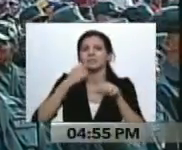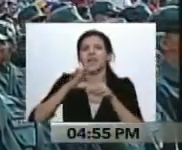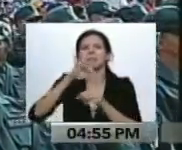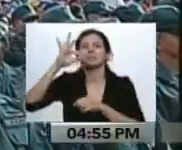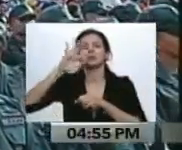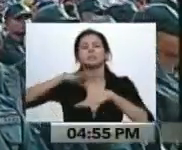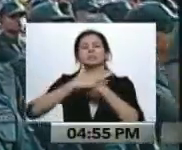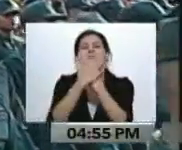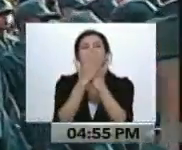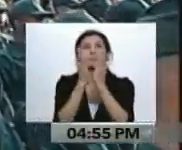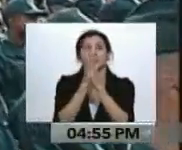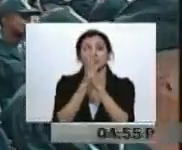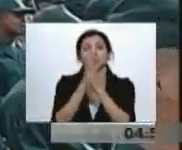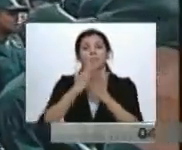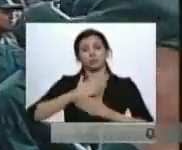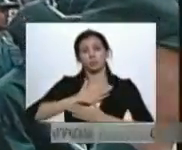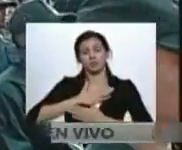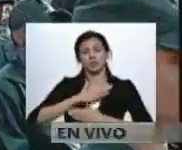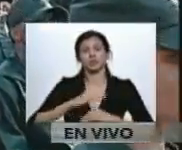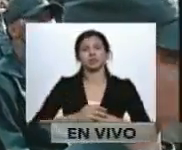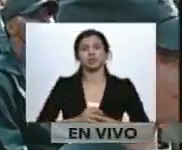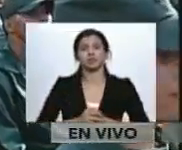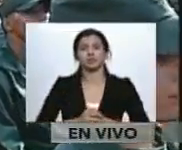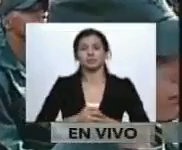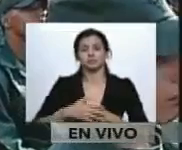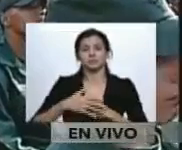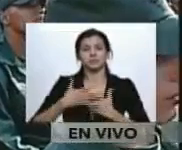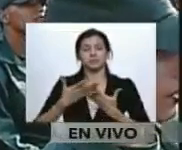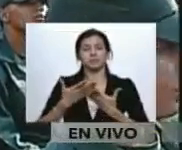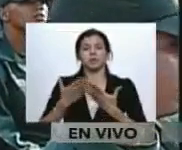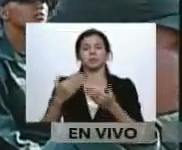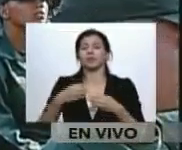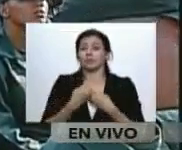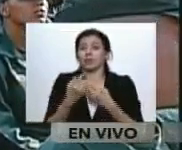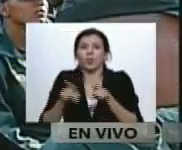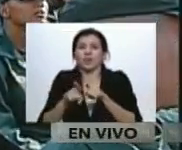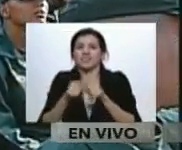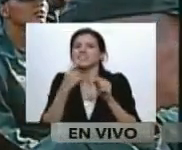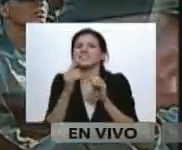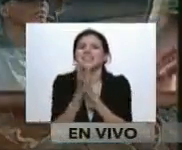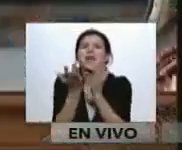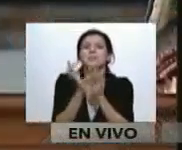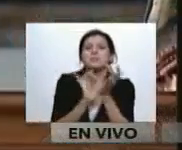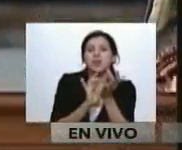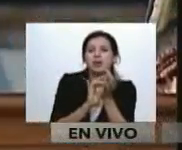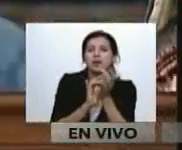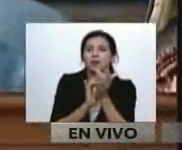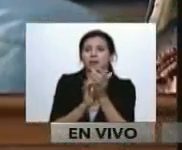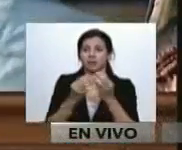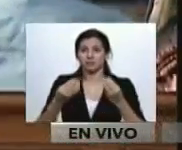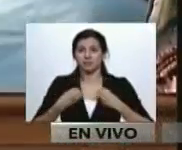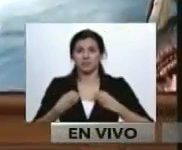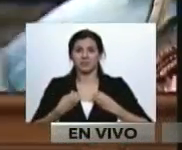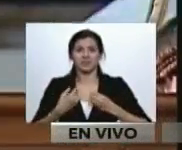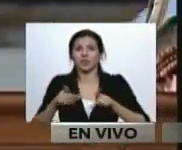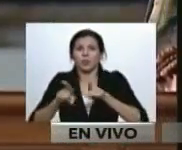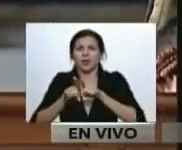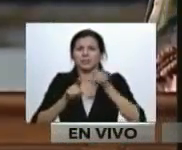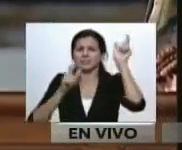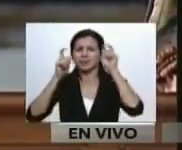mí, porque cuando se entrega la vida, cuando se vive la práctica de la